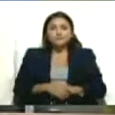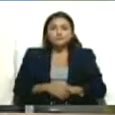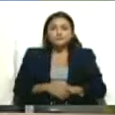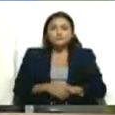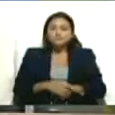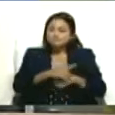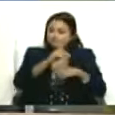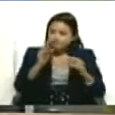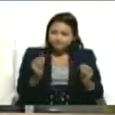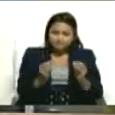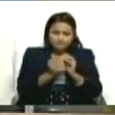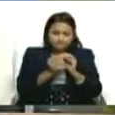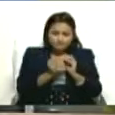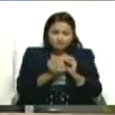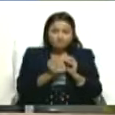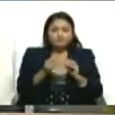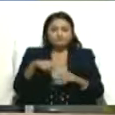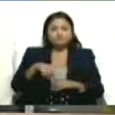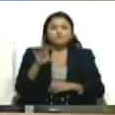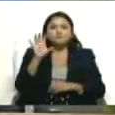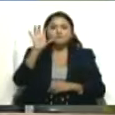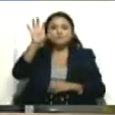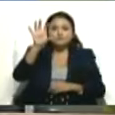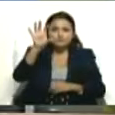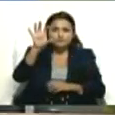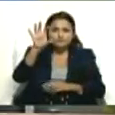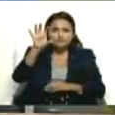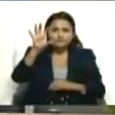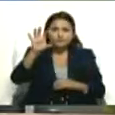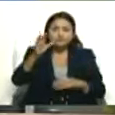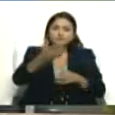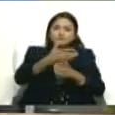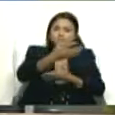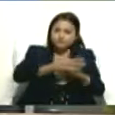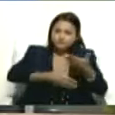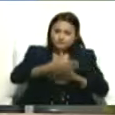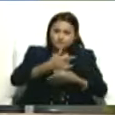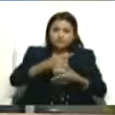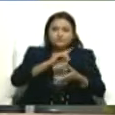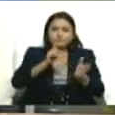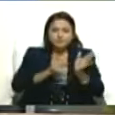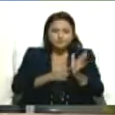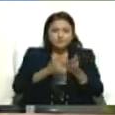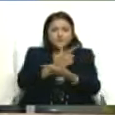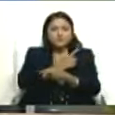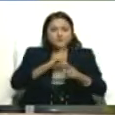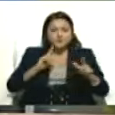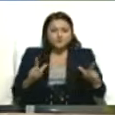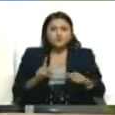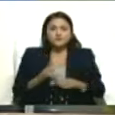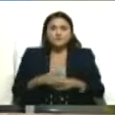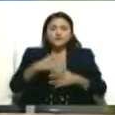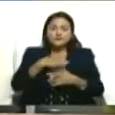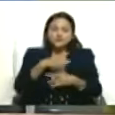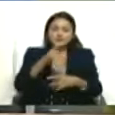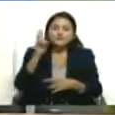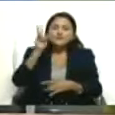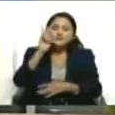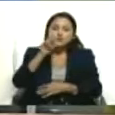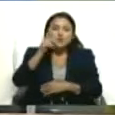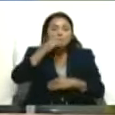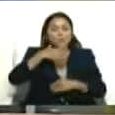los fines del Estado en función del ejercicio de la soberanía y de los intereses del